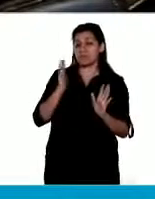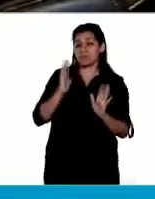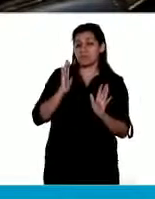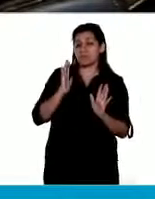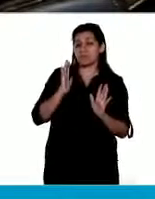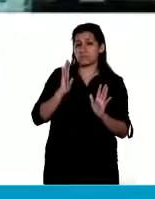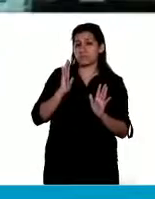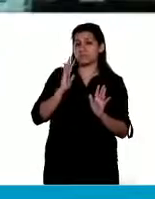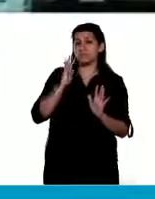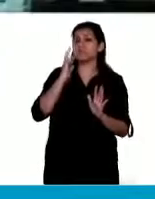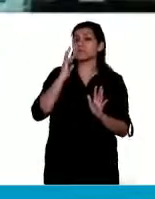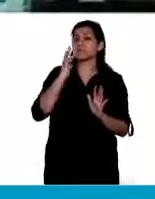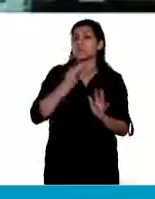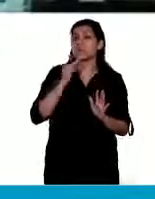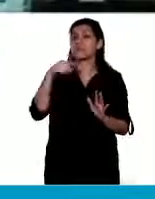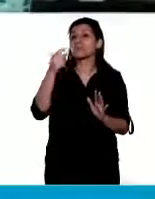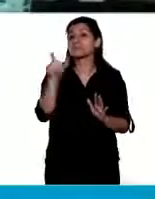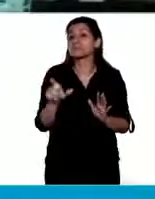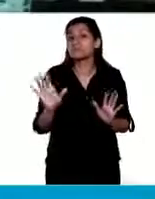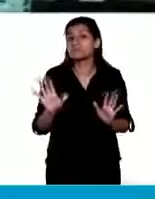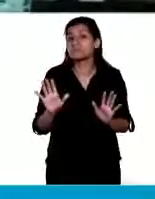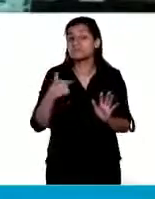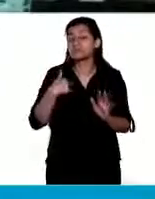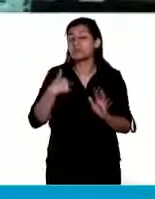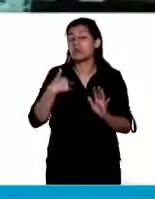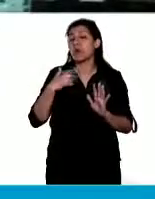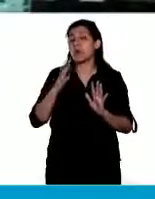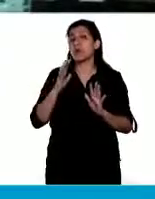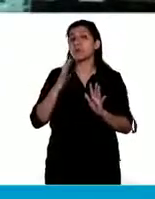verdad del otro. Uno interpreta la realidad